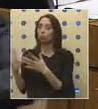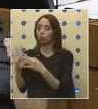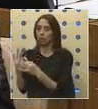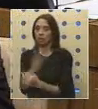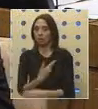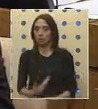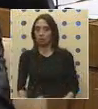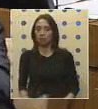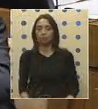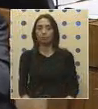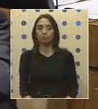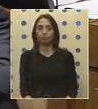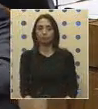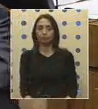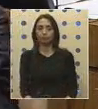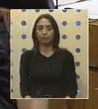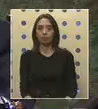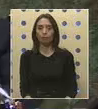gracias.